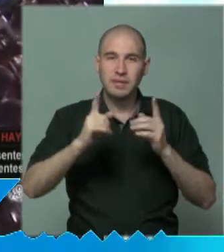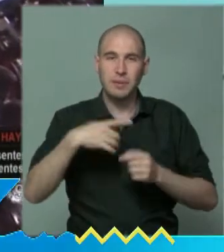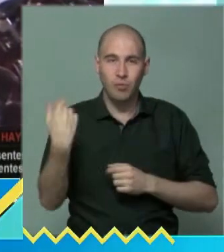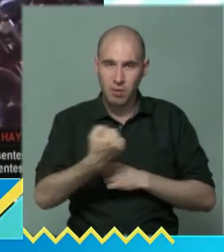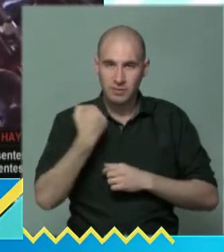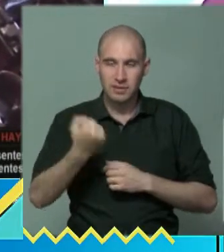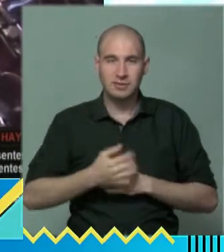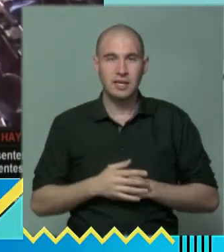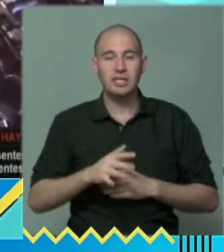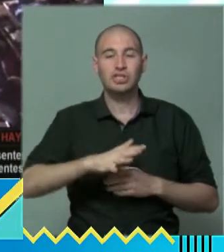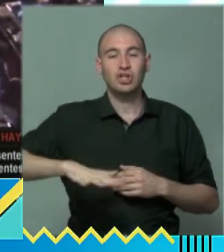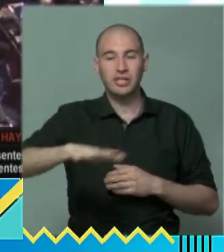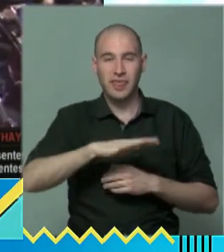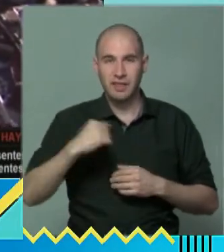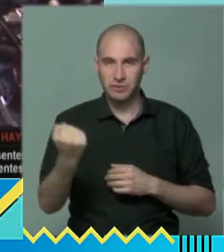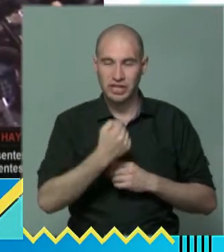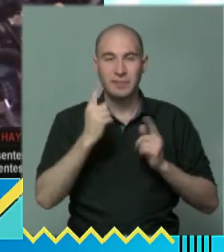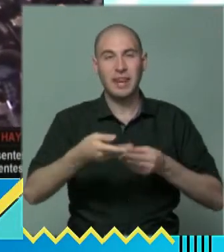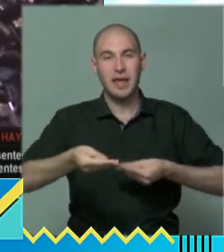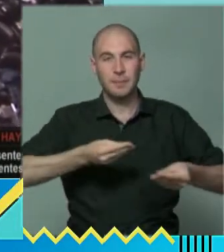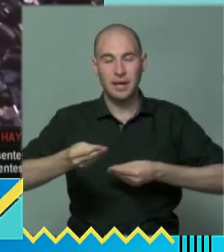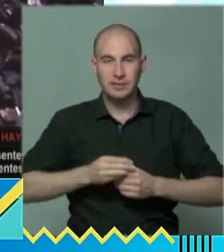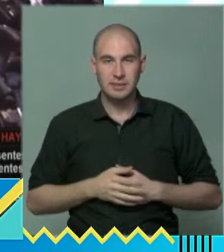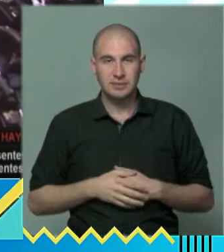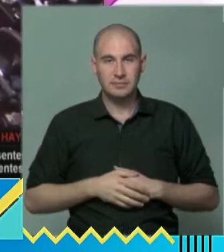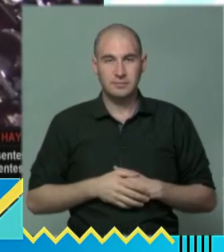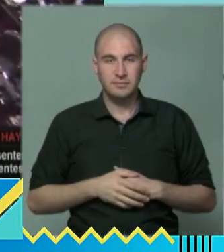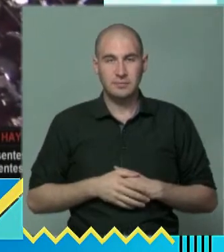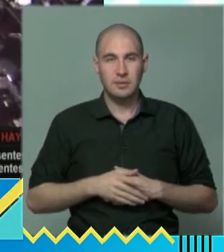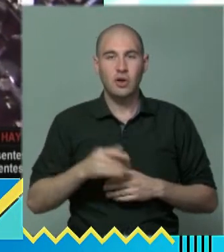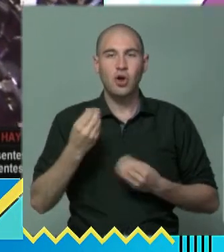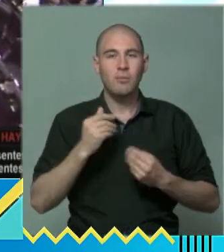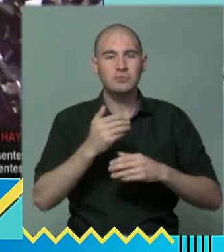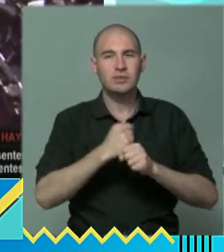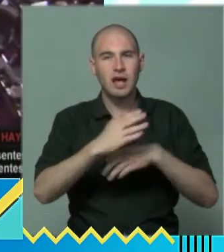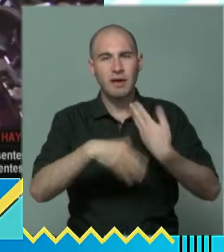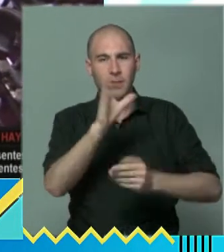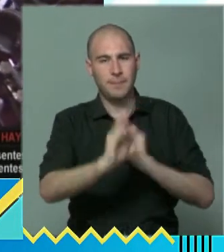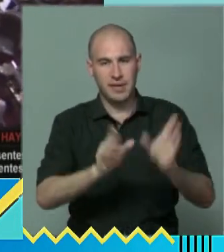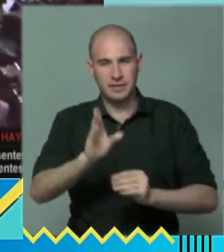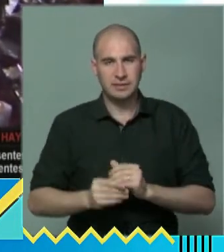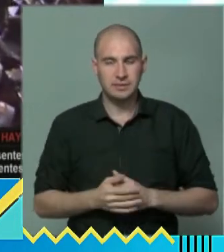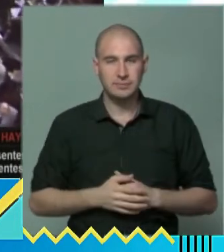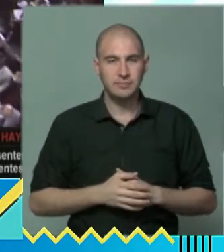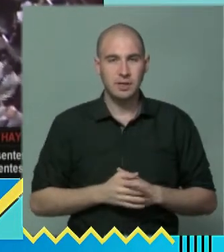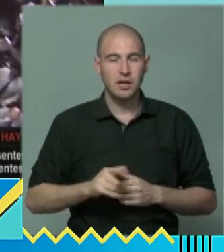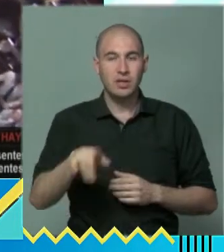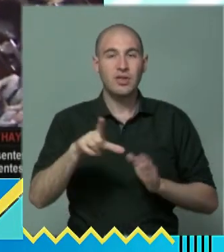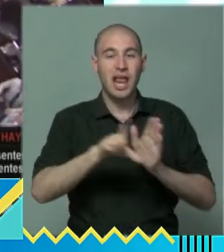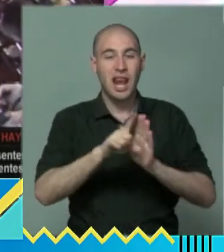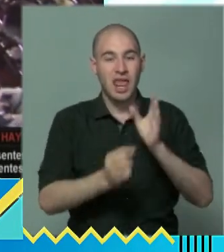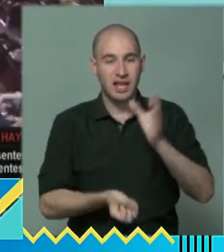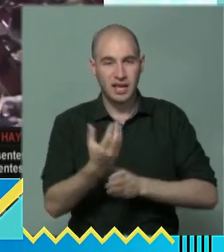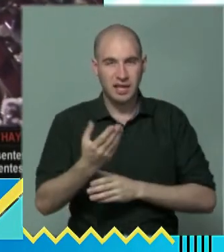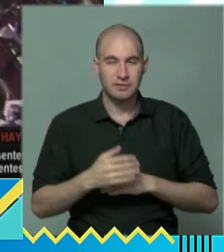importancia de las sociedades y de las empresas en el funcionamiento de los países, de generar una